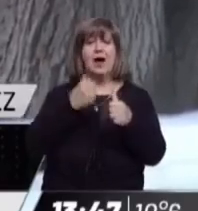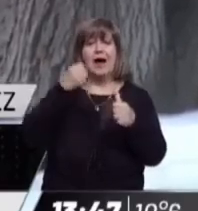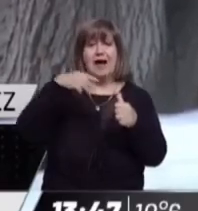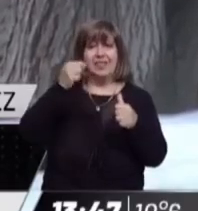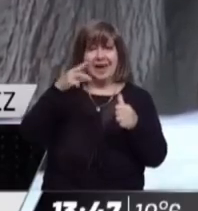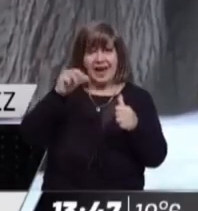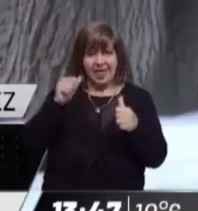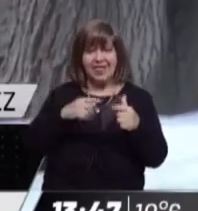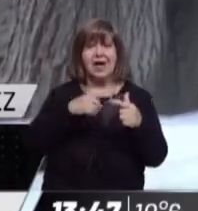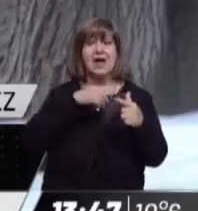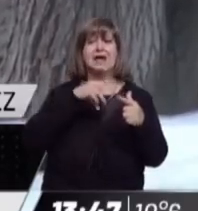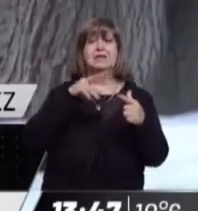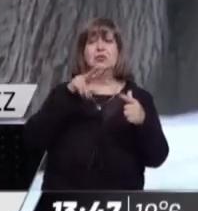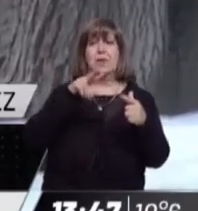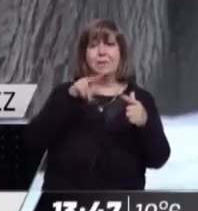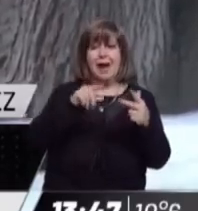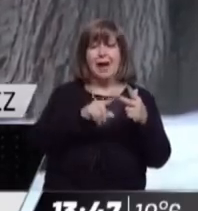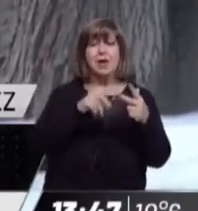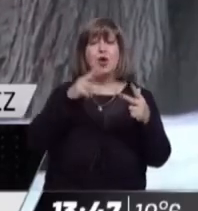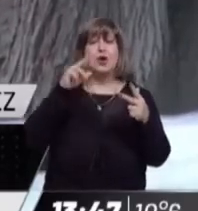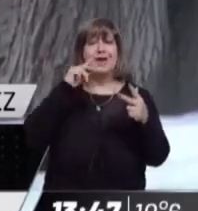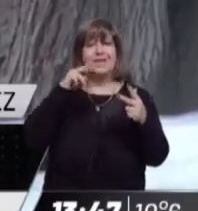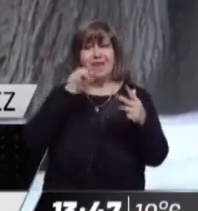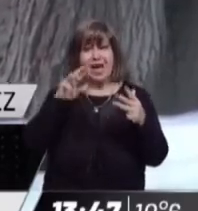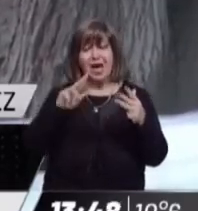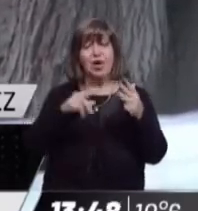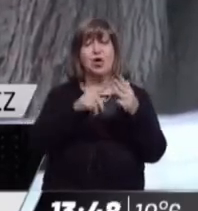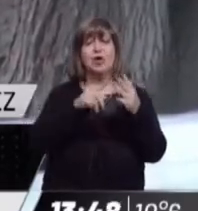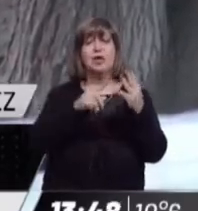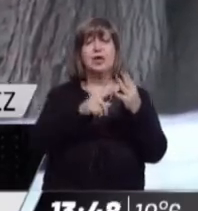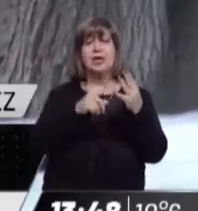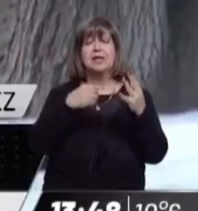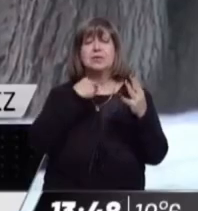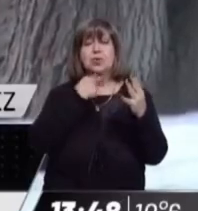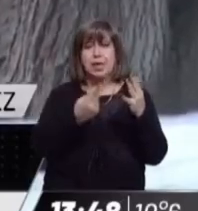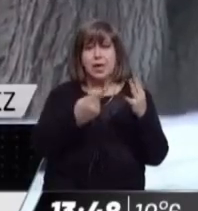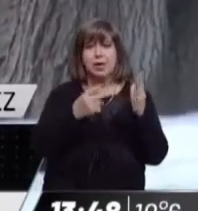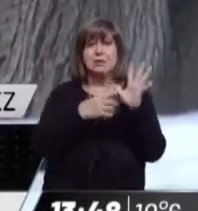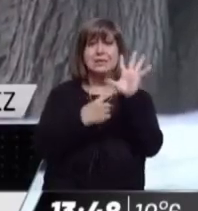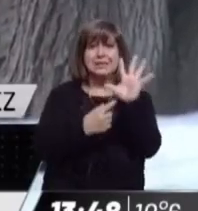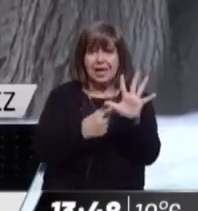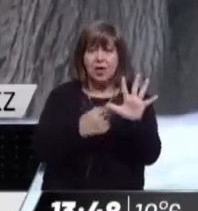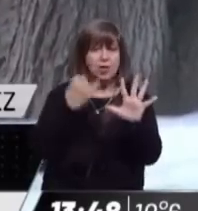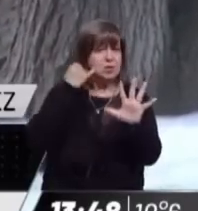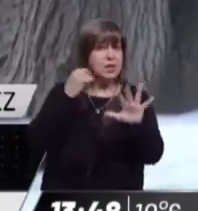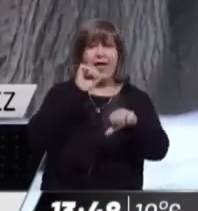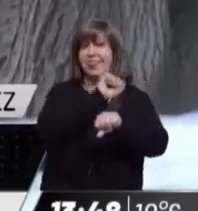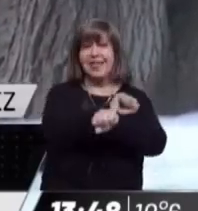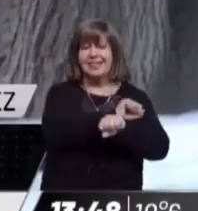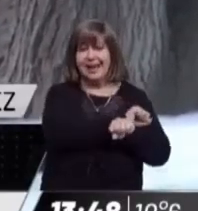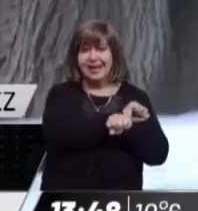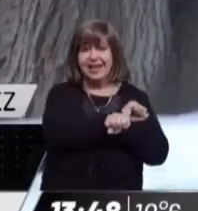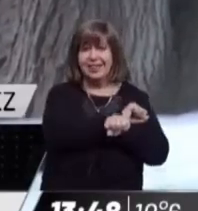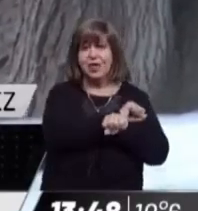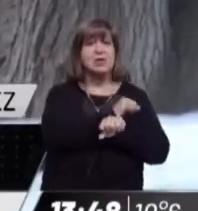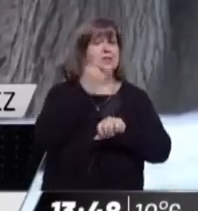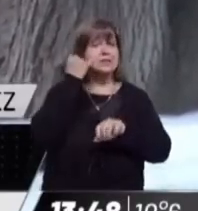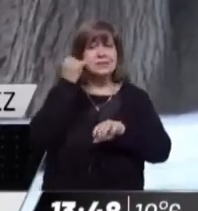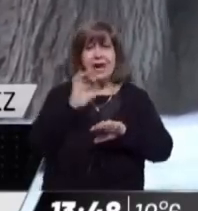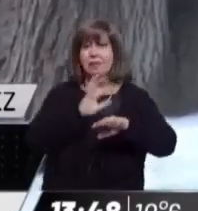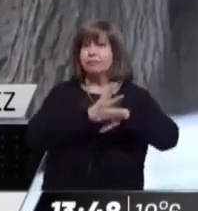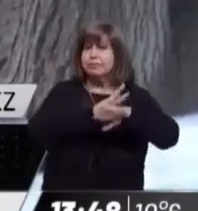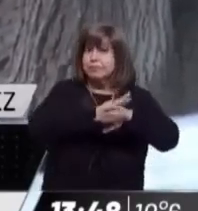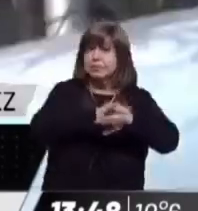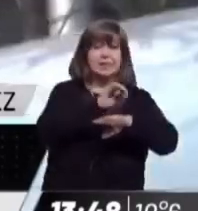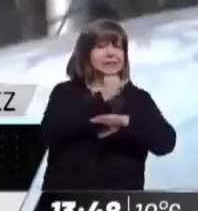Cristian Rivero y su hijo Gustavo Rivero, y Walter El Corcho Sáez. Ellos ya están detenidos e imputados por esta causa. Esta